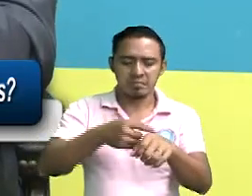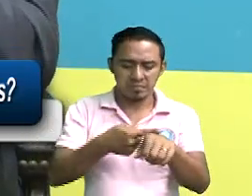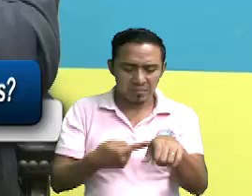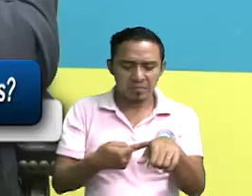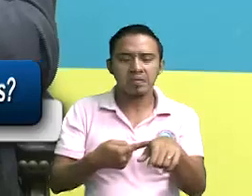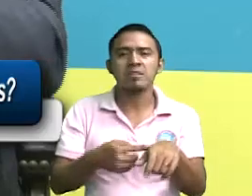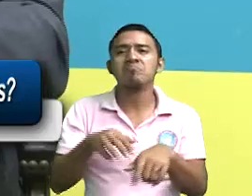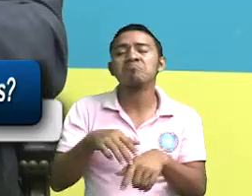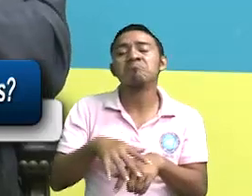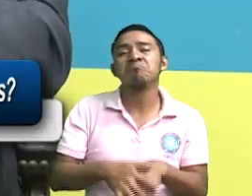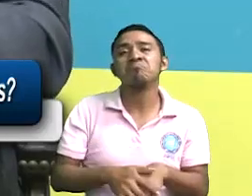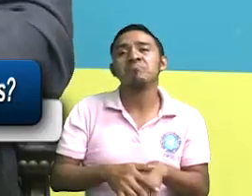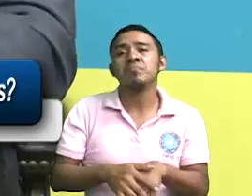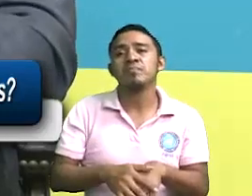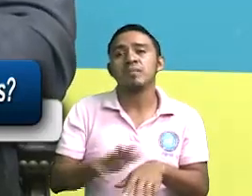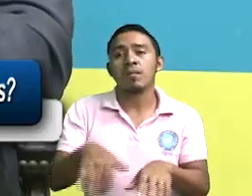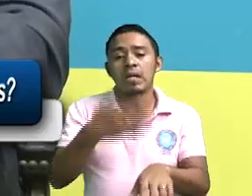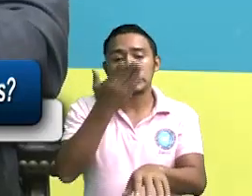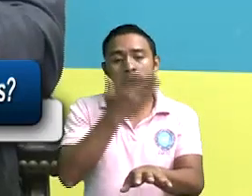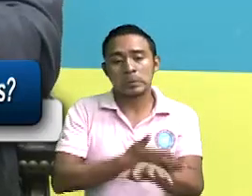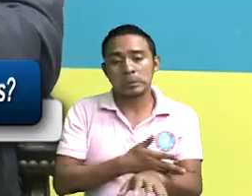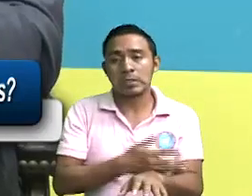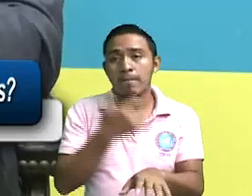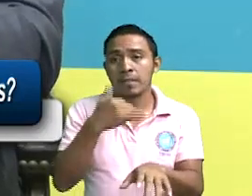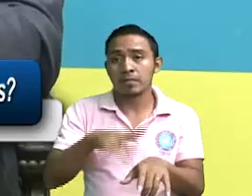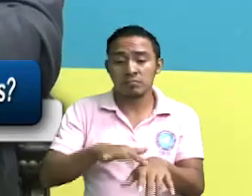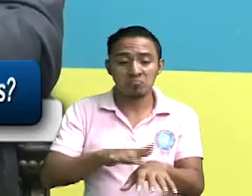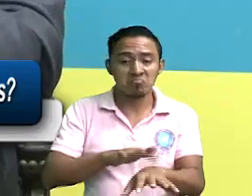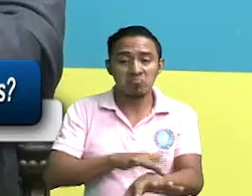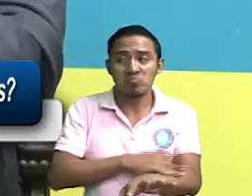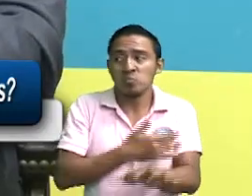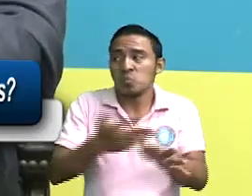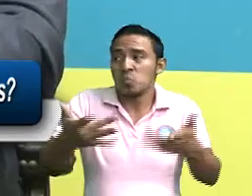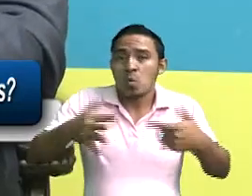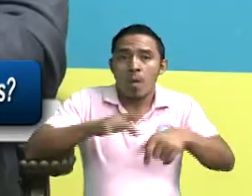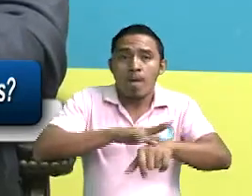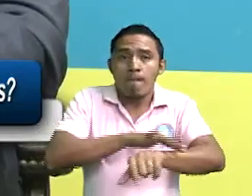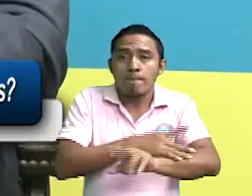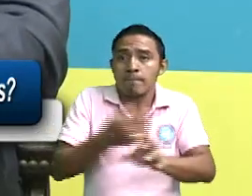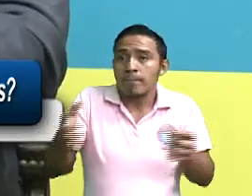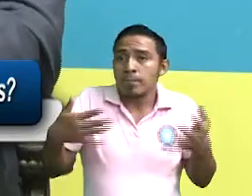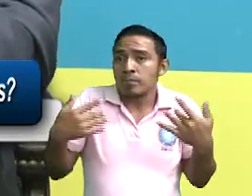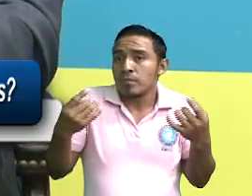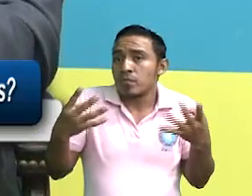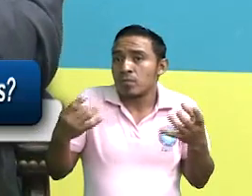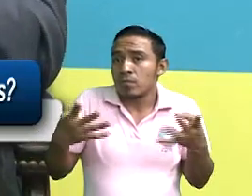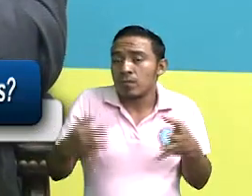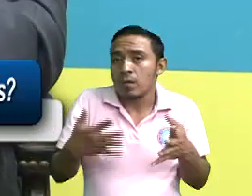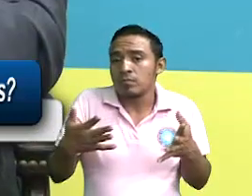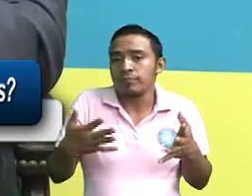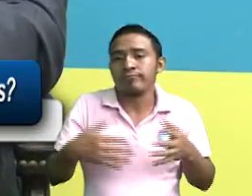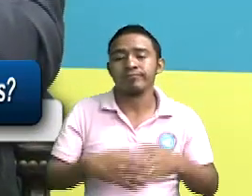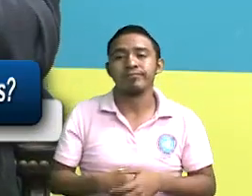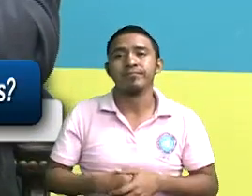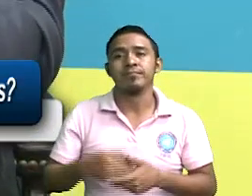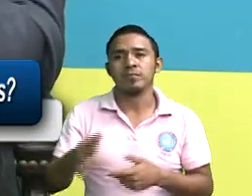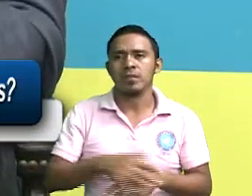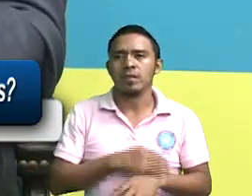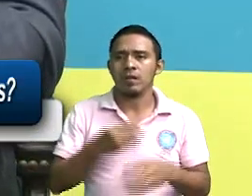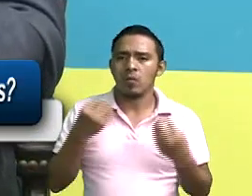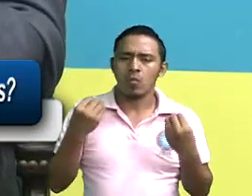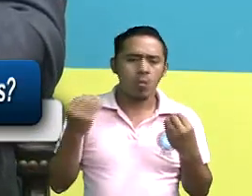herida y eso termina en una amputación, porque perdió la sensibilidad. No hay dolor. No hay dolor. En otros casos, le